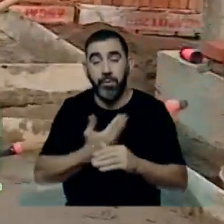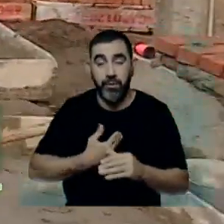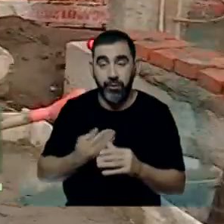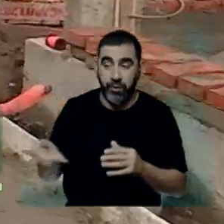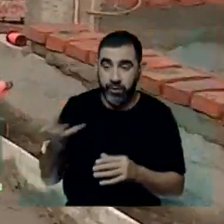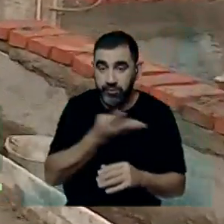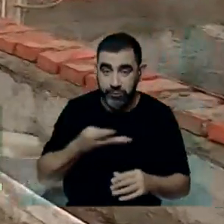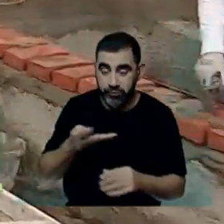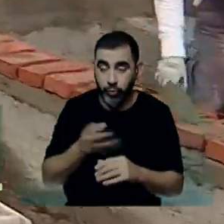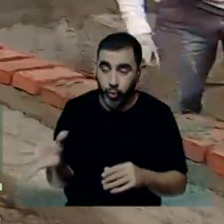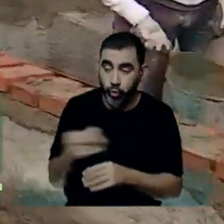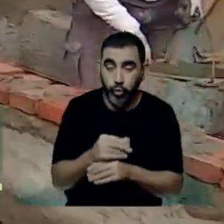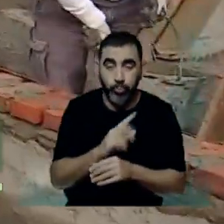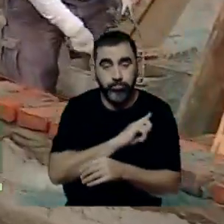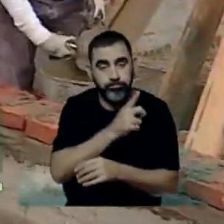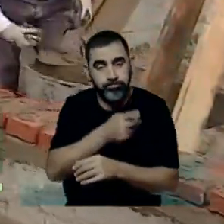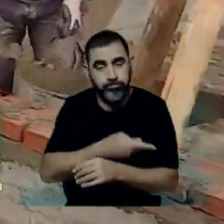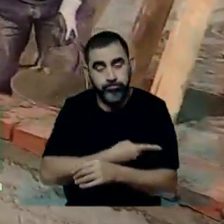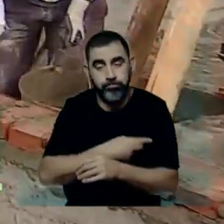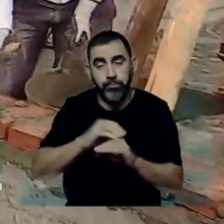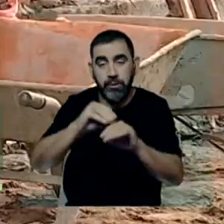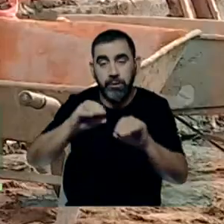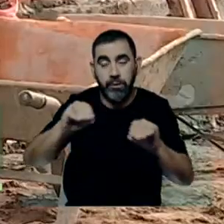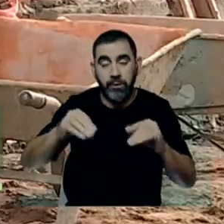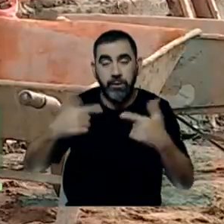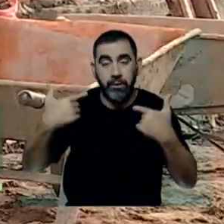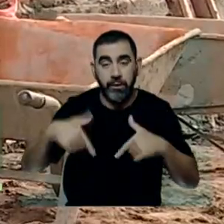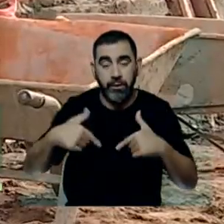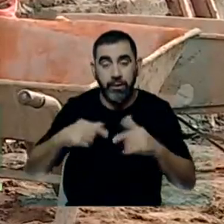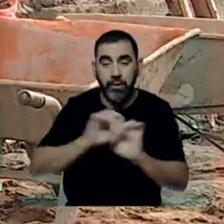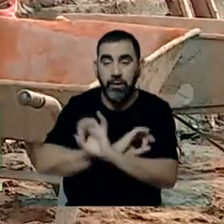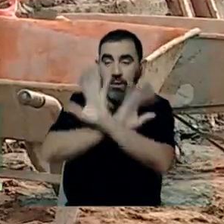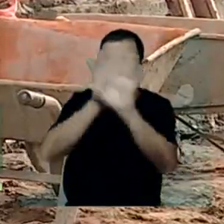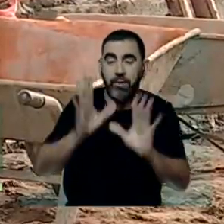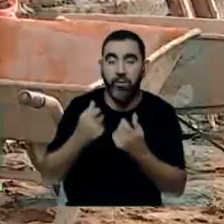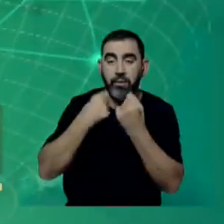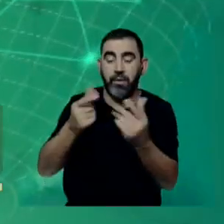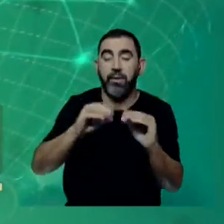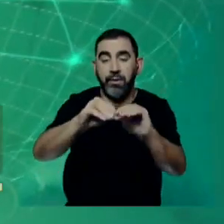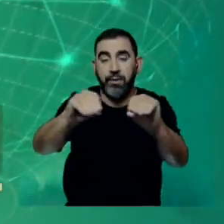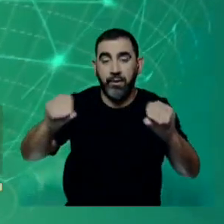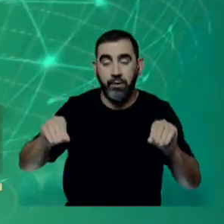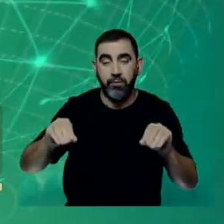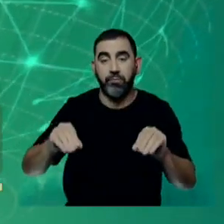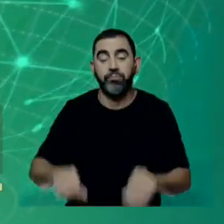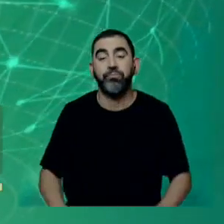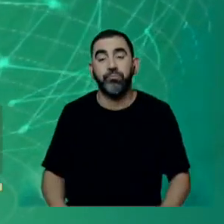que potencie una cartera de tierras y que transparente la adjudicación de terrenos y,